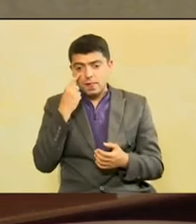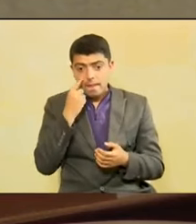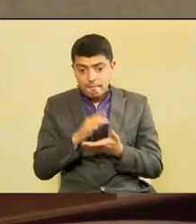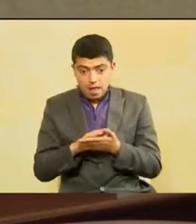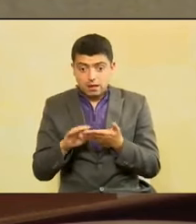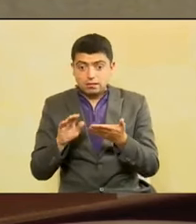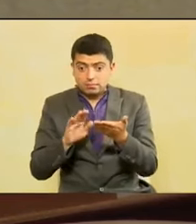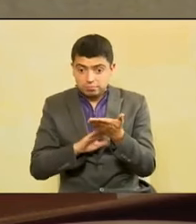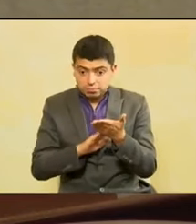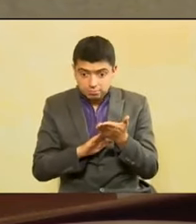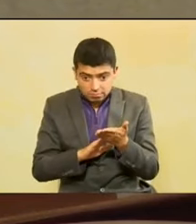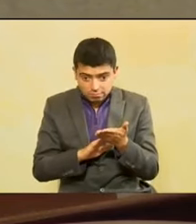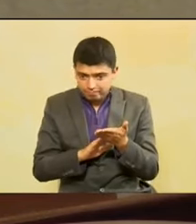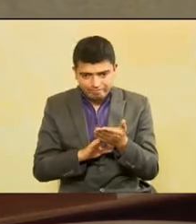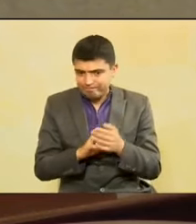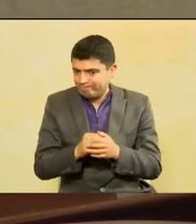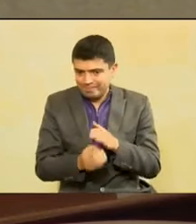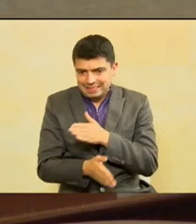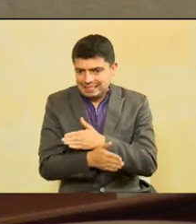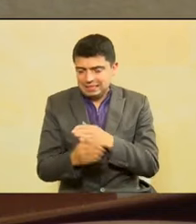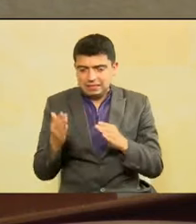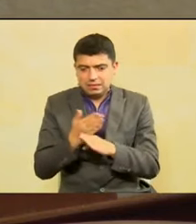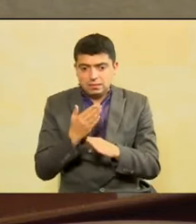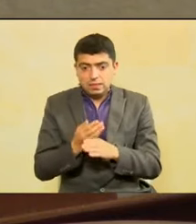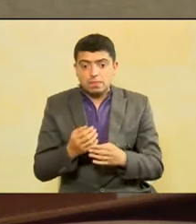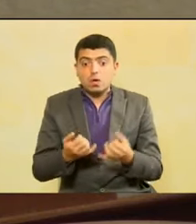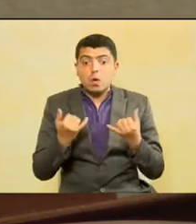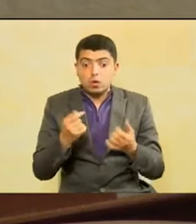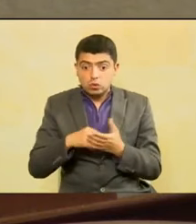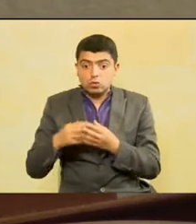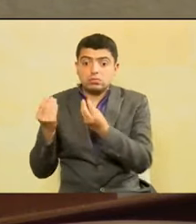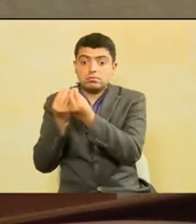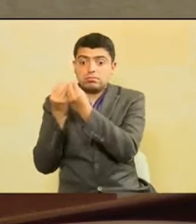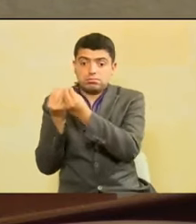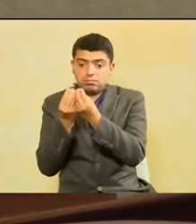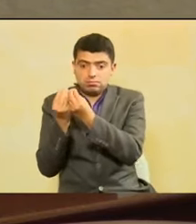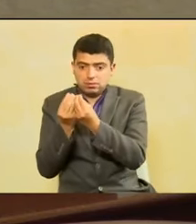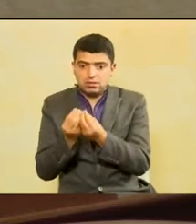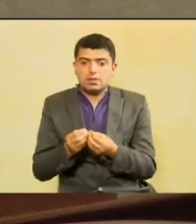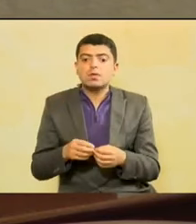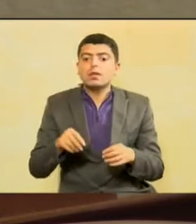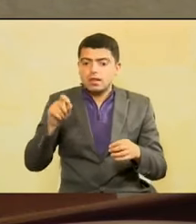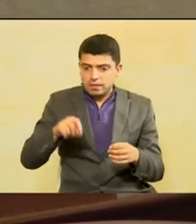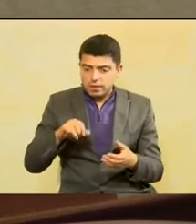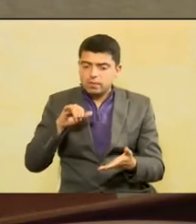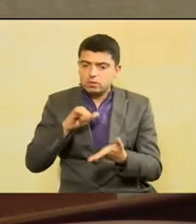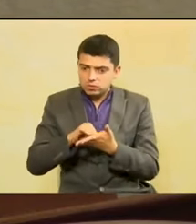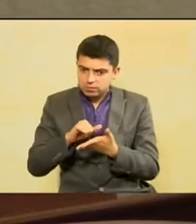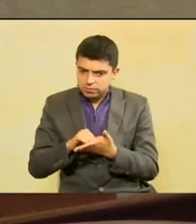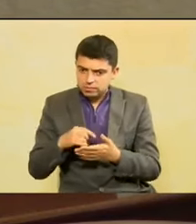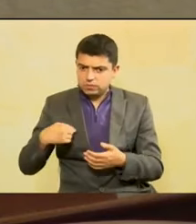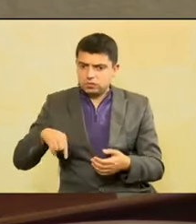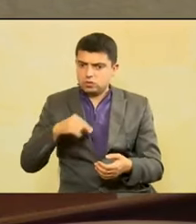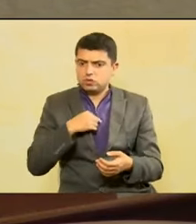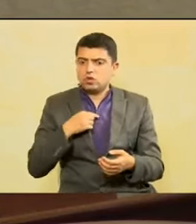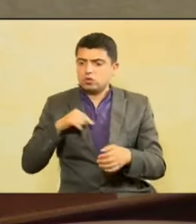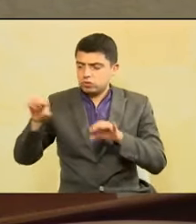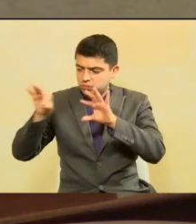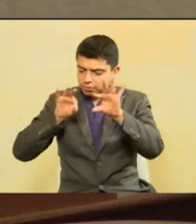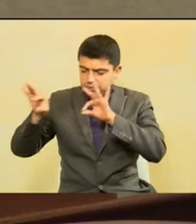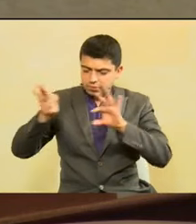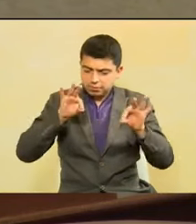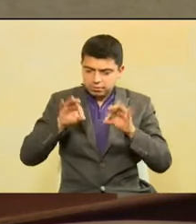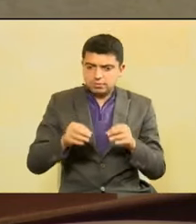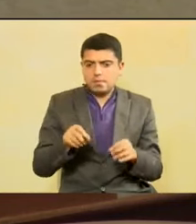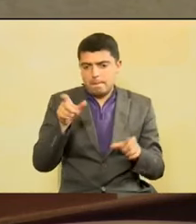acrecentó nosotros queremos volver a llevar a los consejos la facultad del elección de los personeros en primer